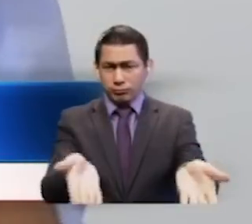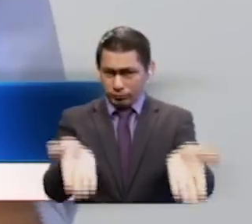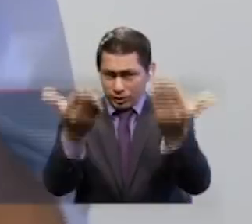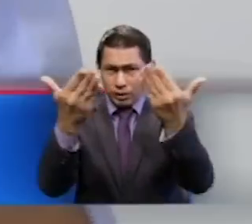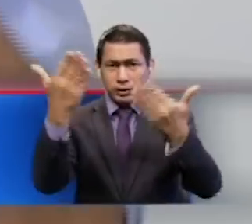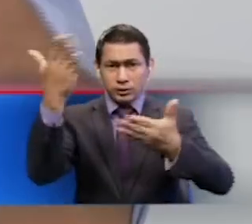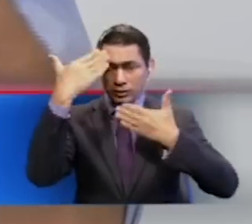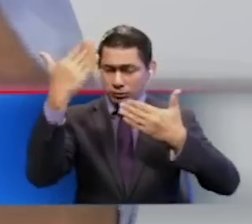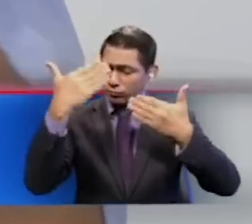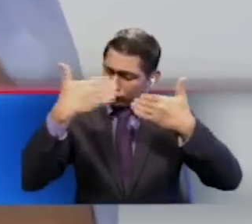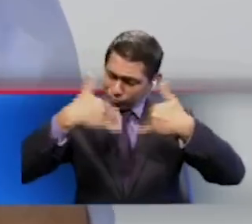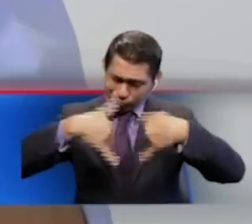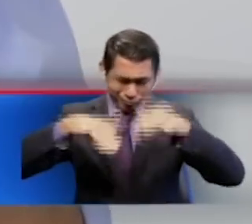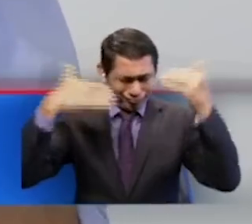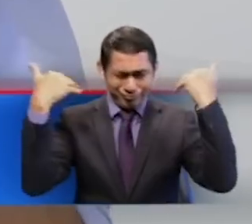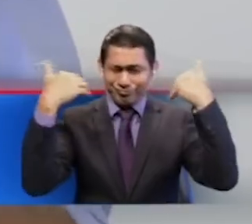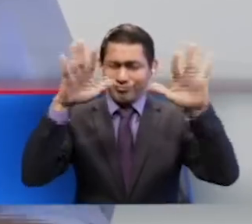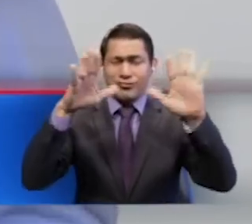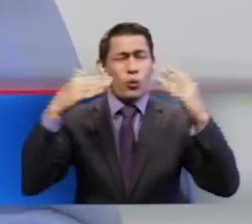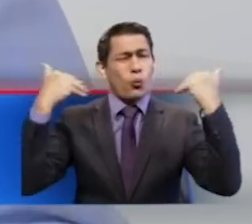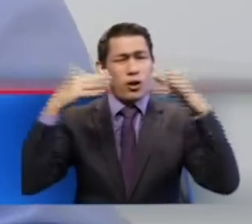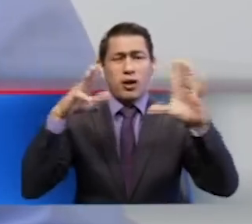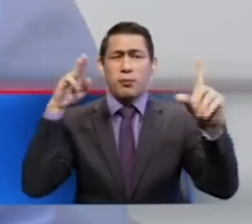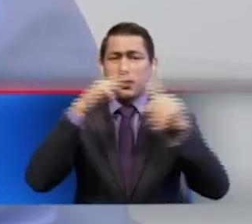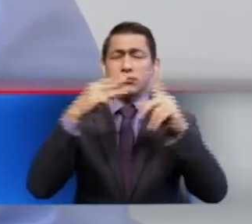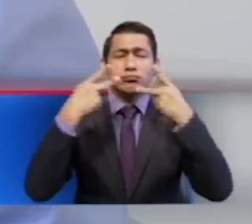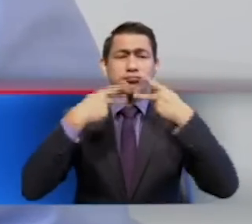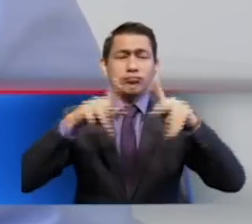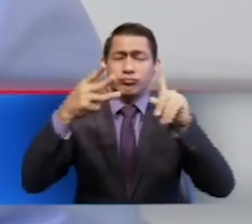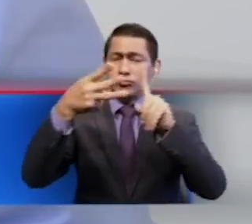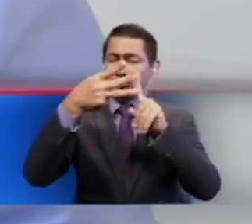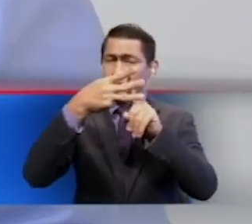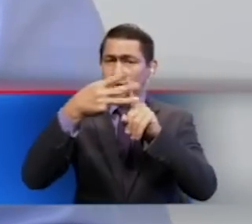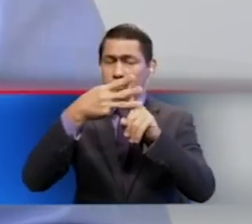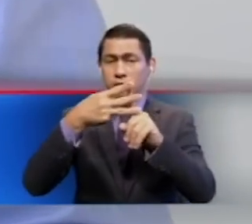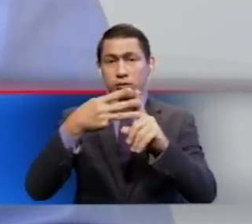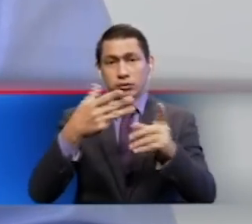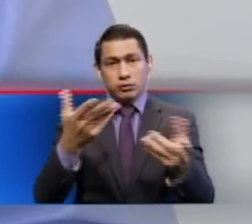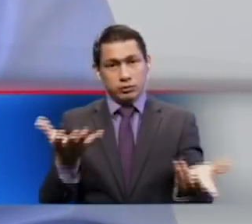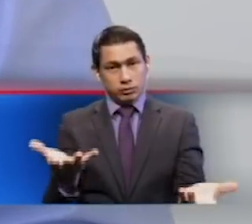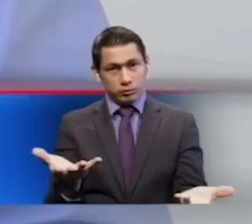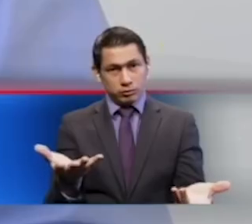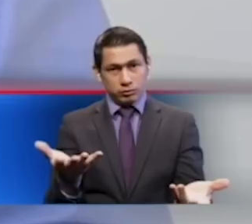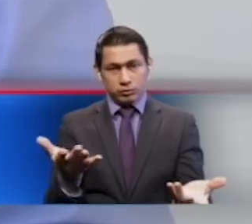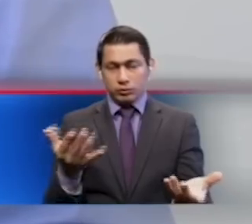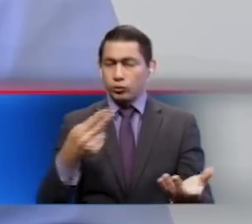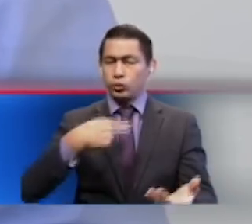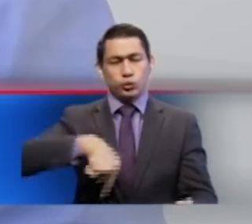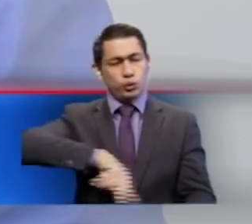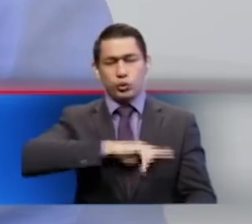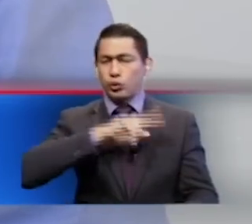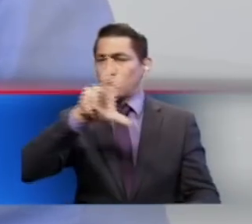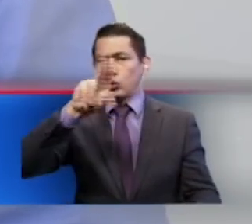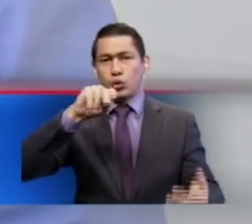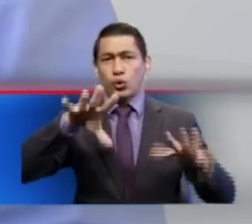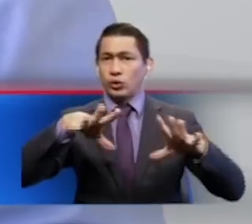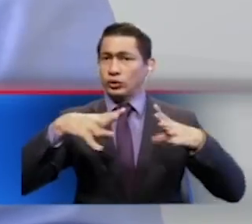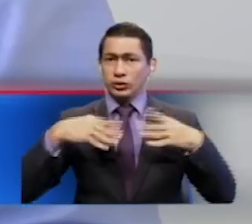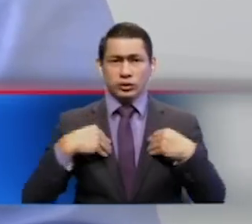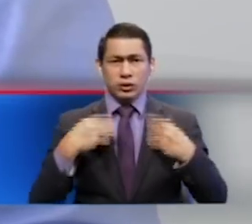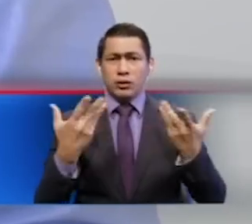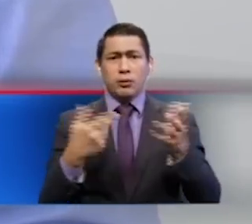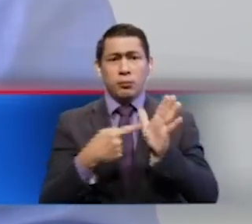hay control aquí, hagan lo que les dé la gana. Y eso no podemos permitir, porque entonces misoginia, delitos de